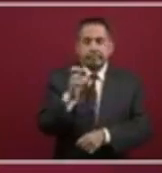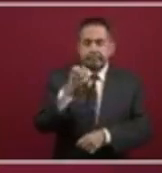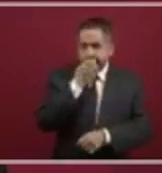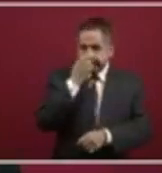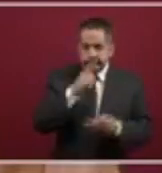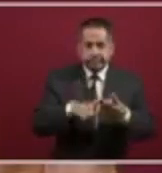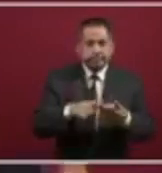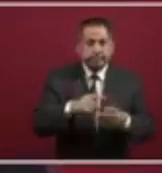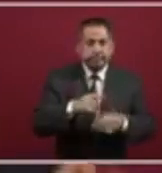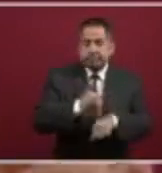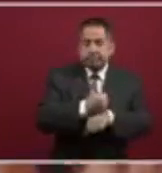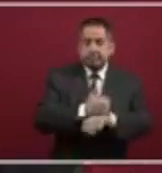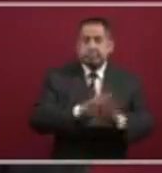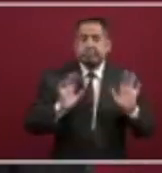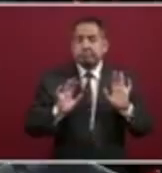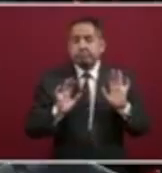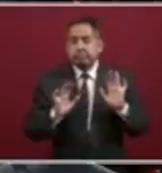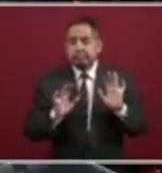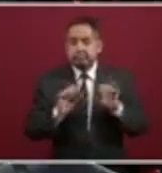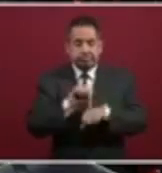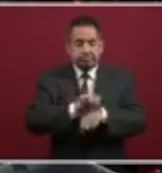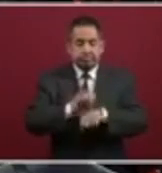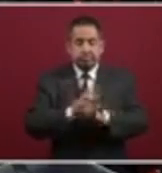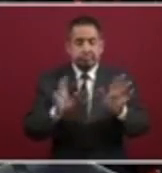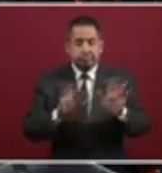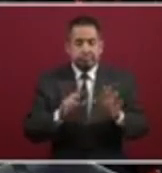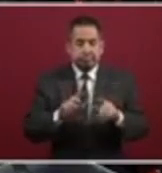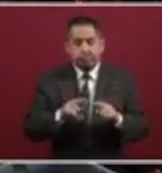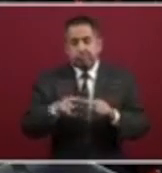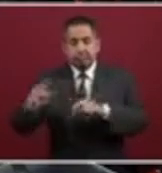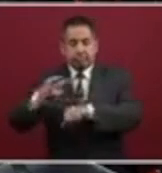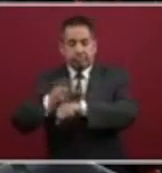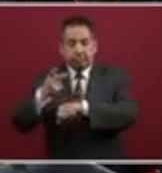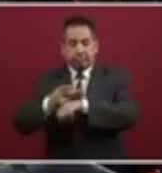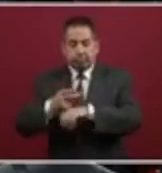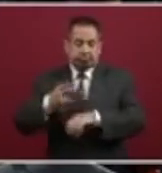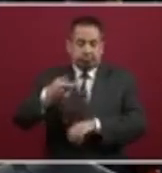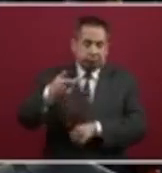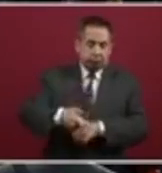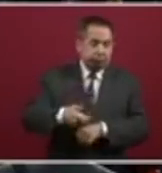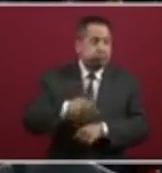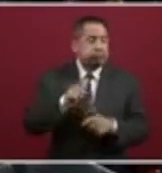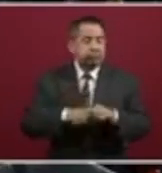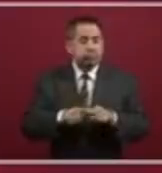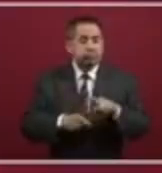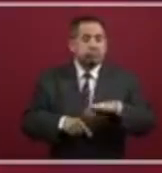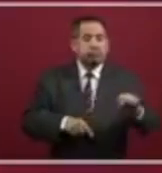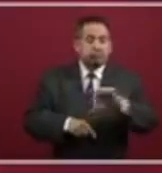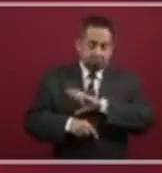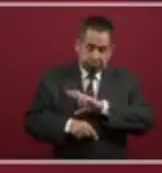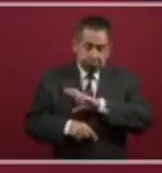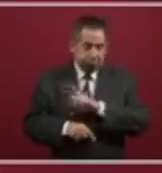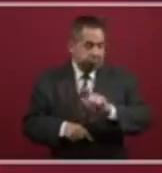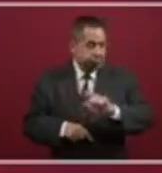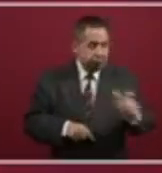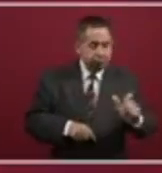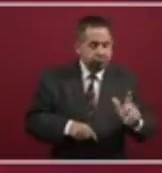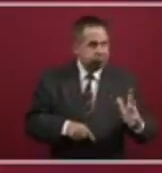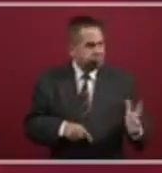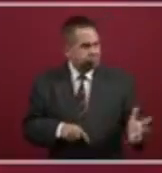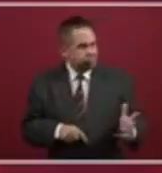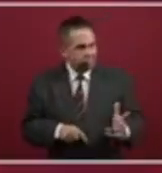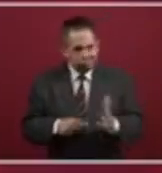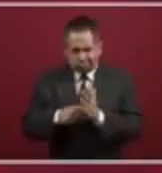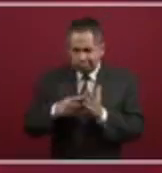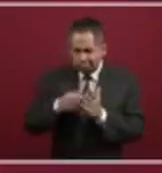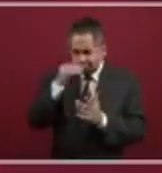y dejar al mercado la educación media superior y la educación